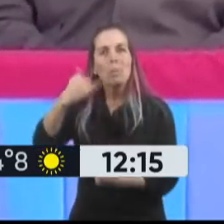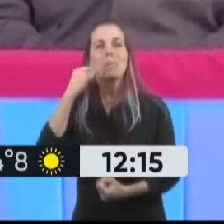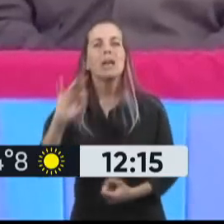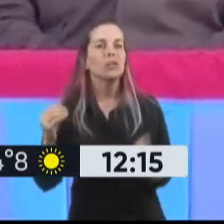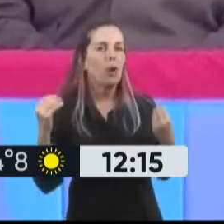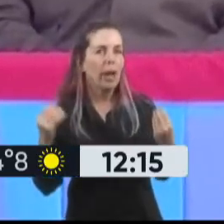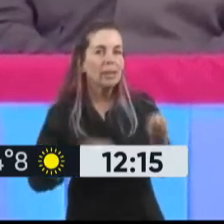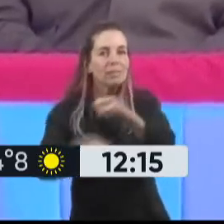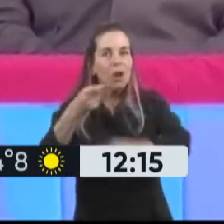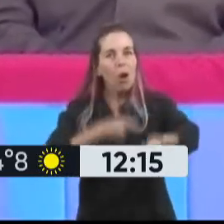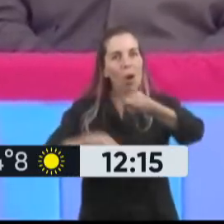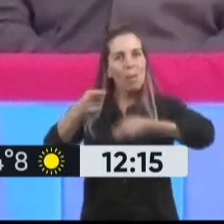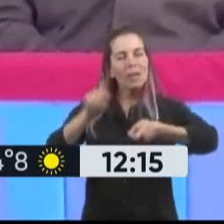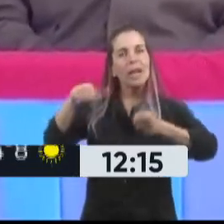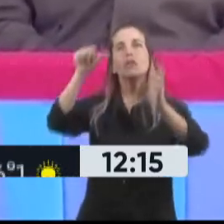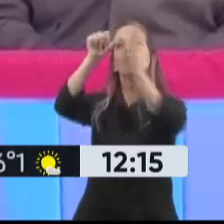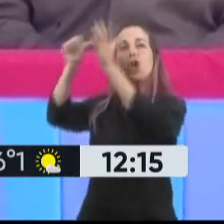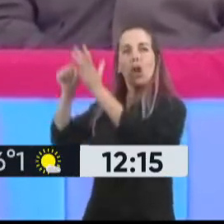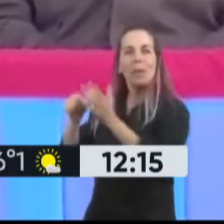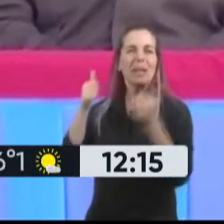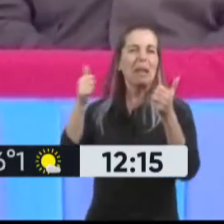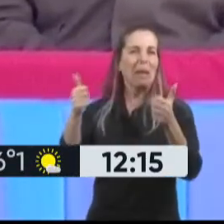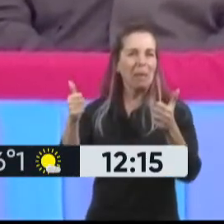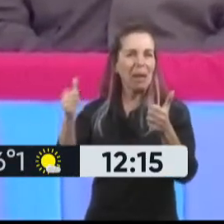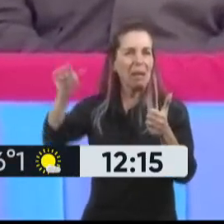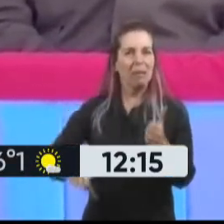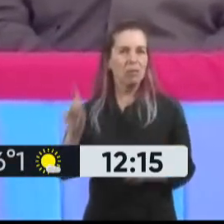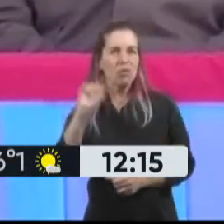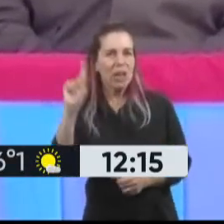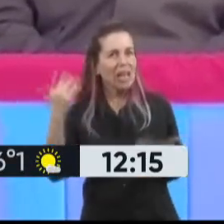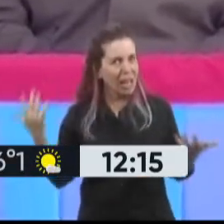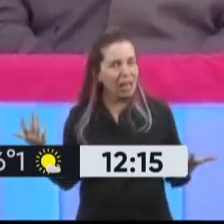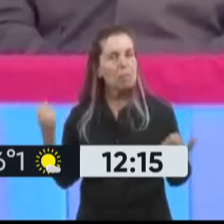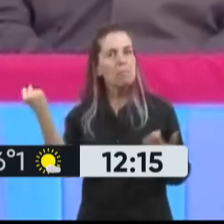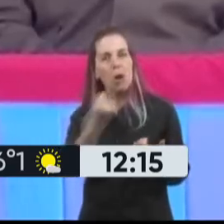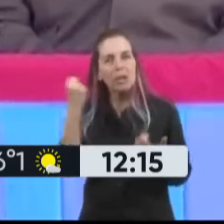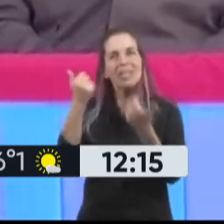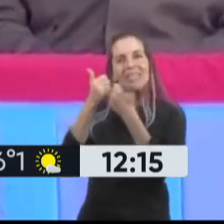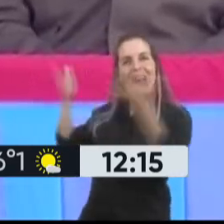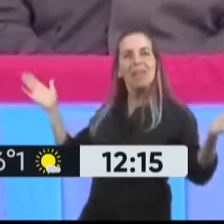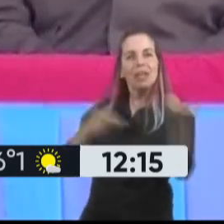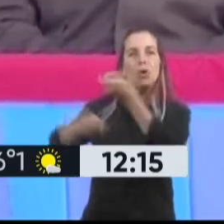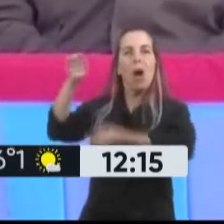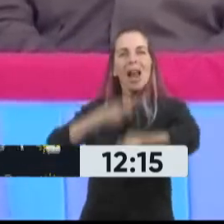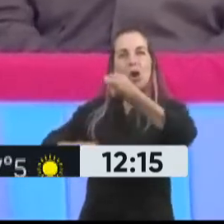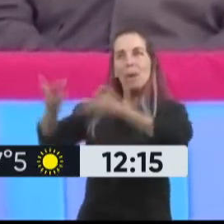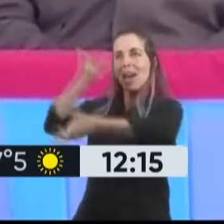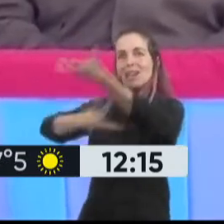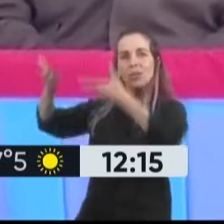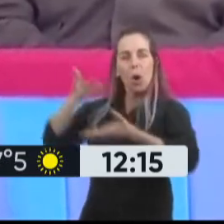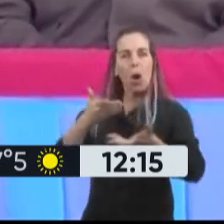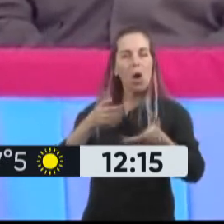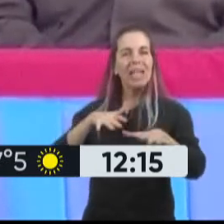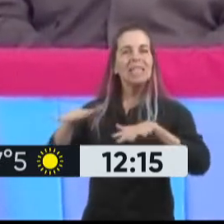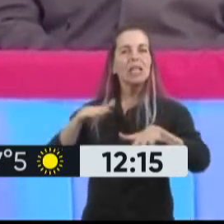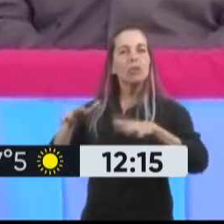comercializar con el mundo es bueno, no es malo. Y cuanto más abiertos seamos al comercio, mejor nos irá a todo, no